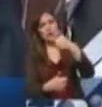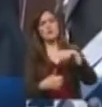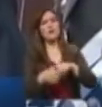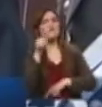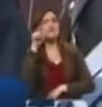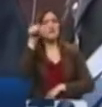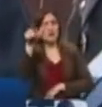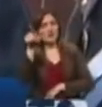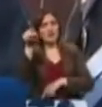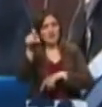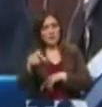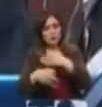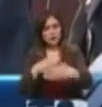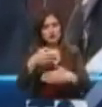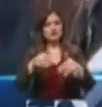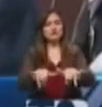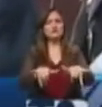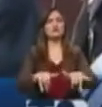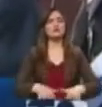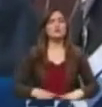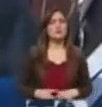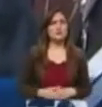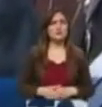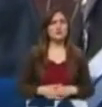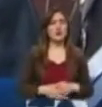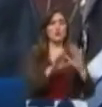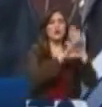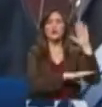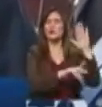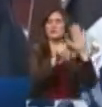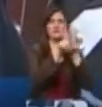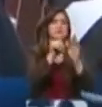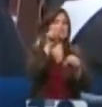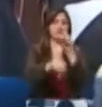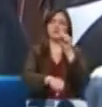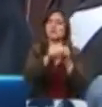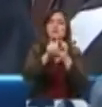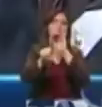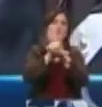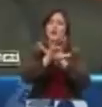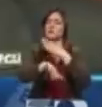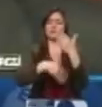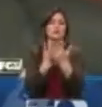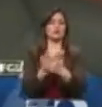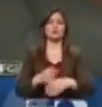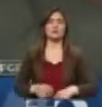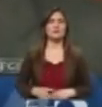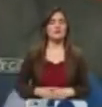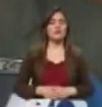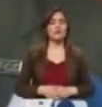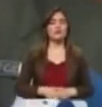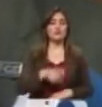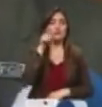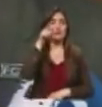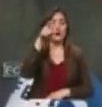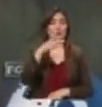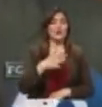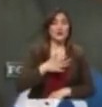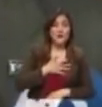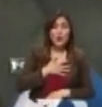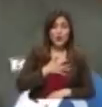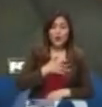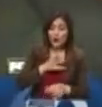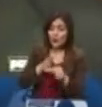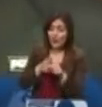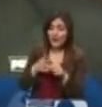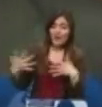la fiscal subrogante, porque él ha roto a la Constitución y las leyes de la República. El fiscal general del Estado no se va a